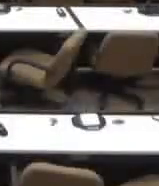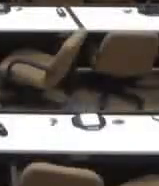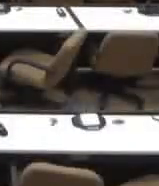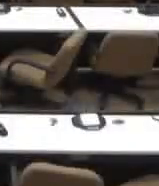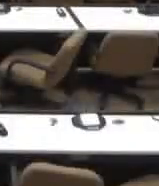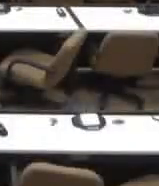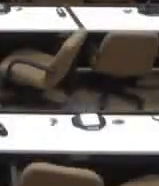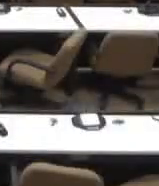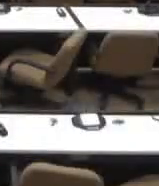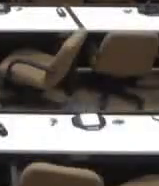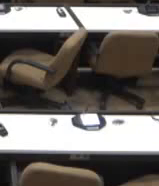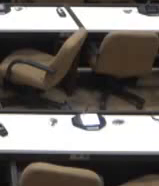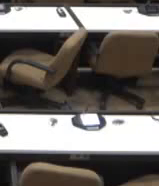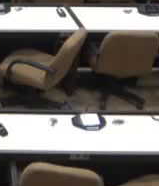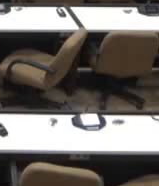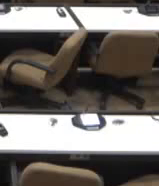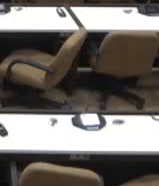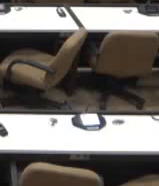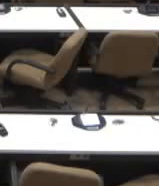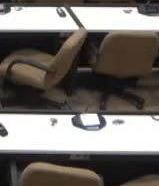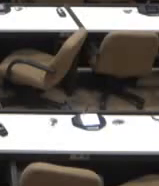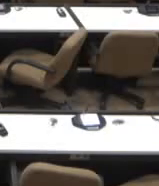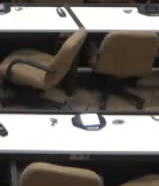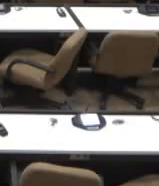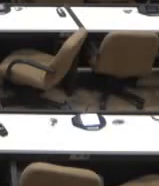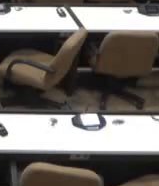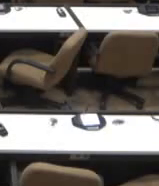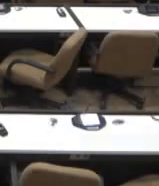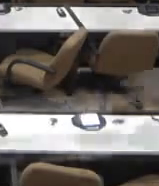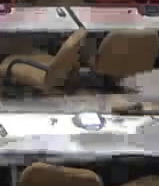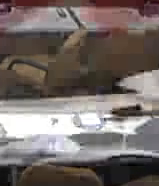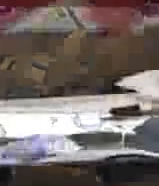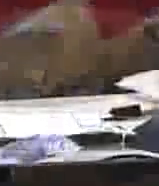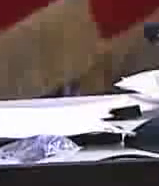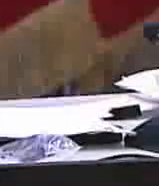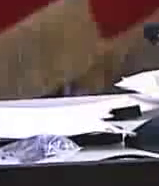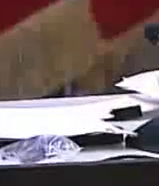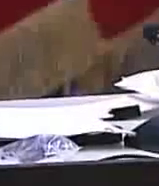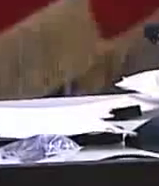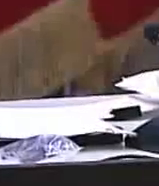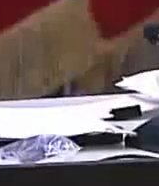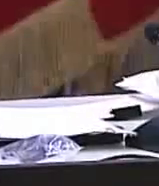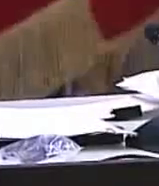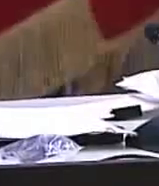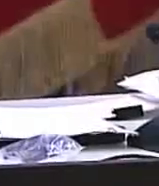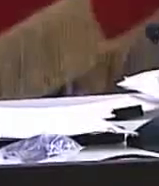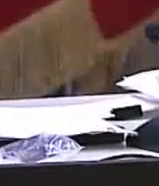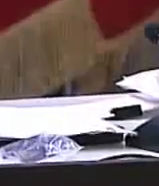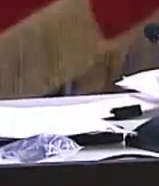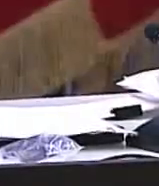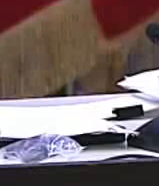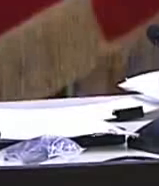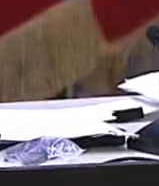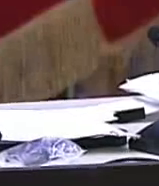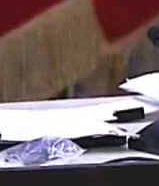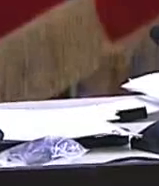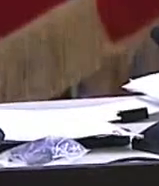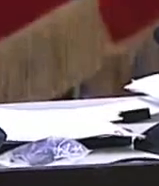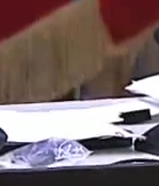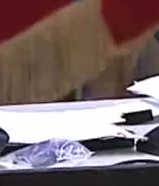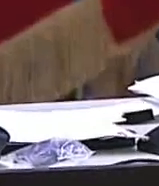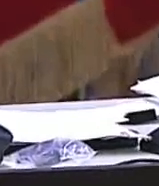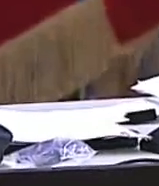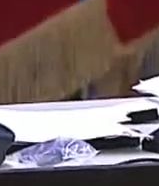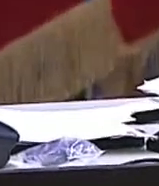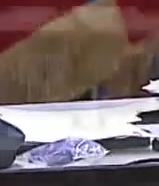tengo el honor de conceder la palabra al excelentísimo señor Antonio Gutiérrez secretario general de la Organización de